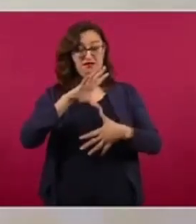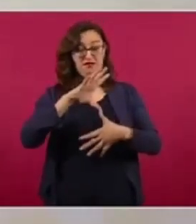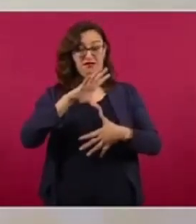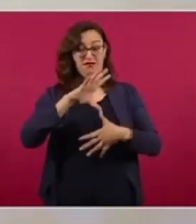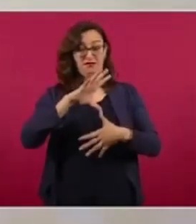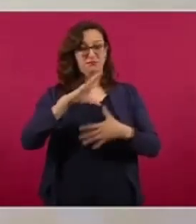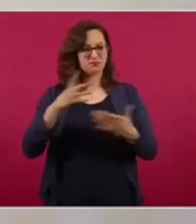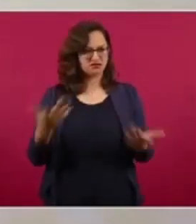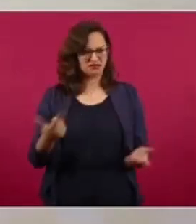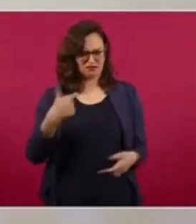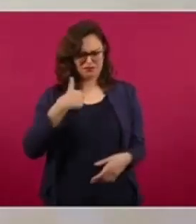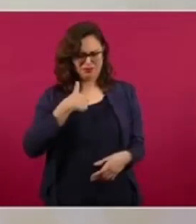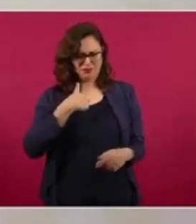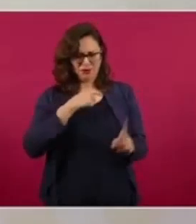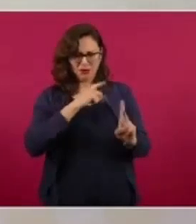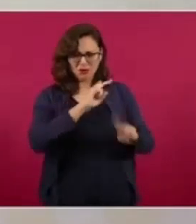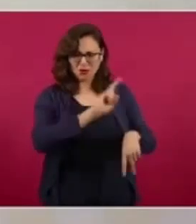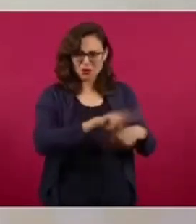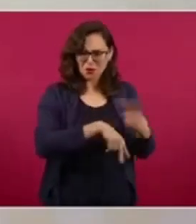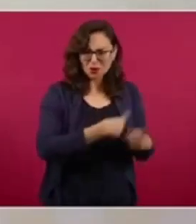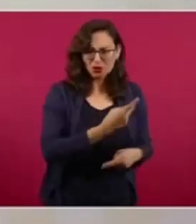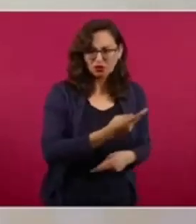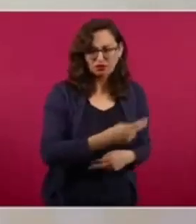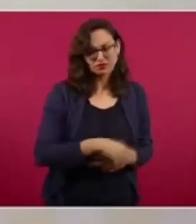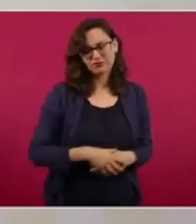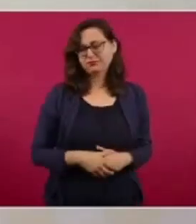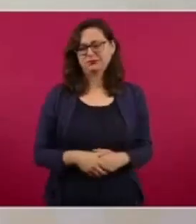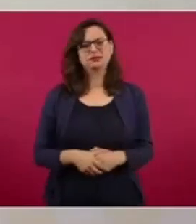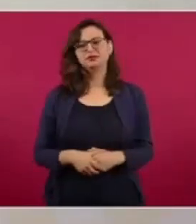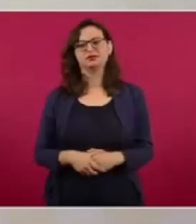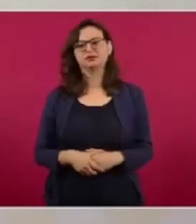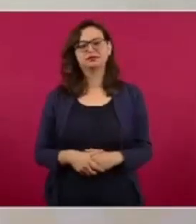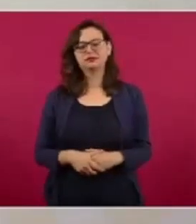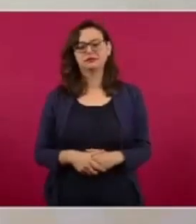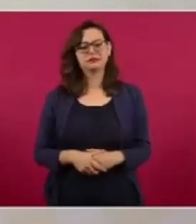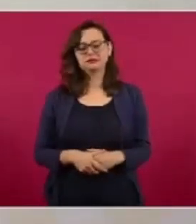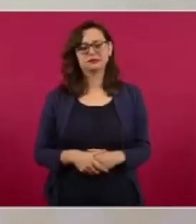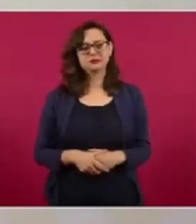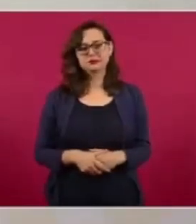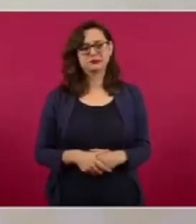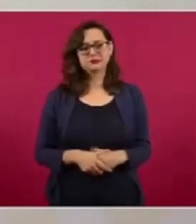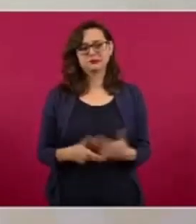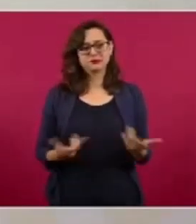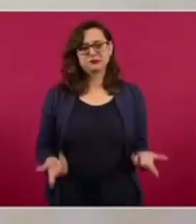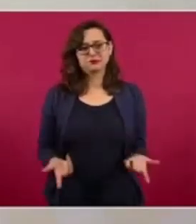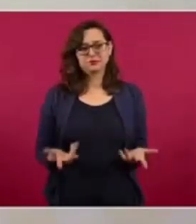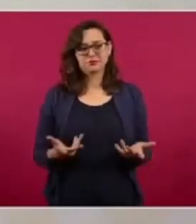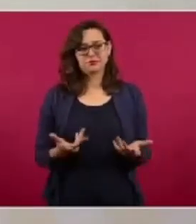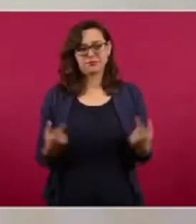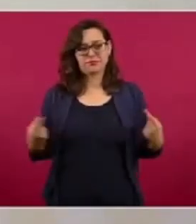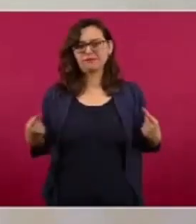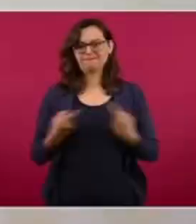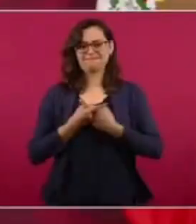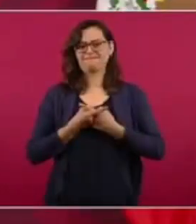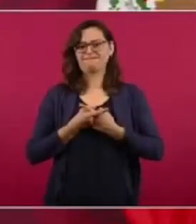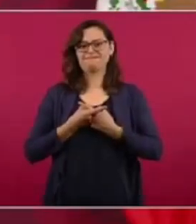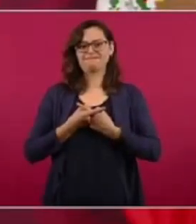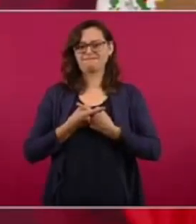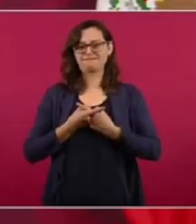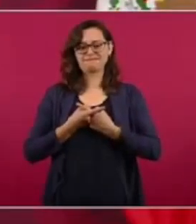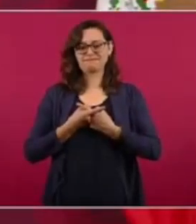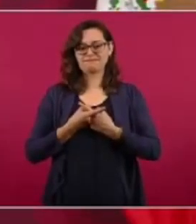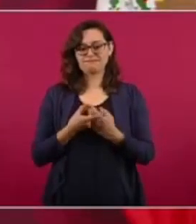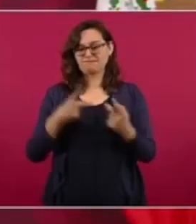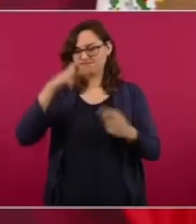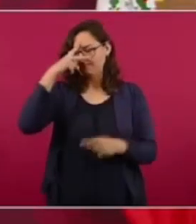en ese contexto. Eso es contrario a la política exterior